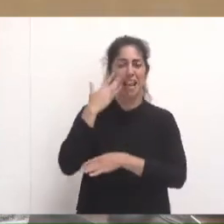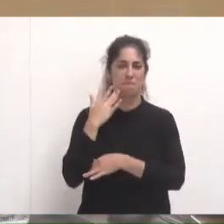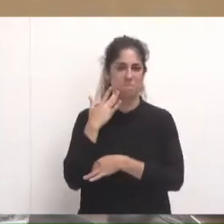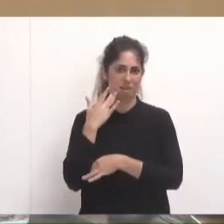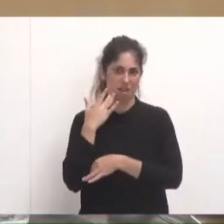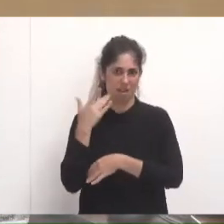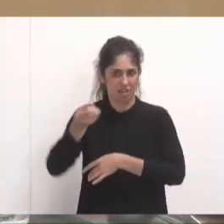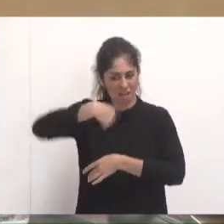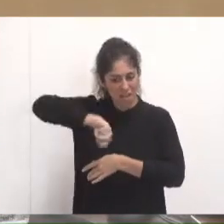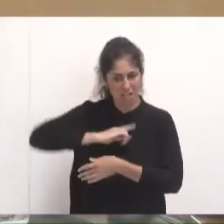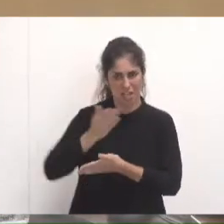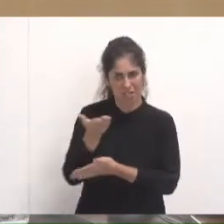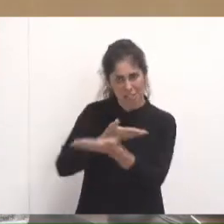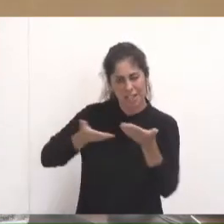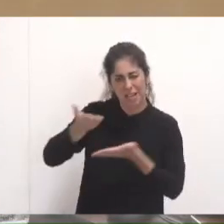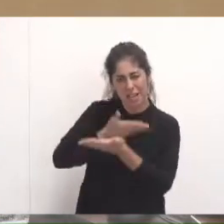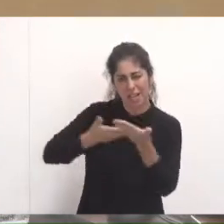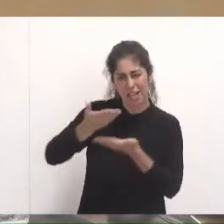también